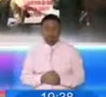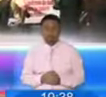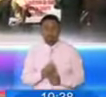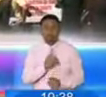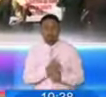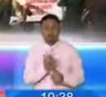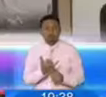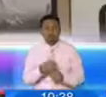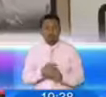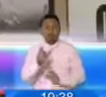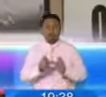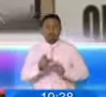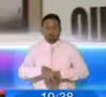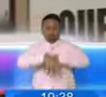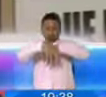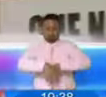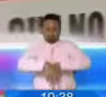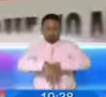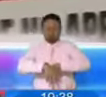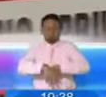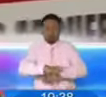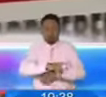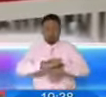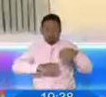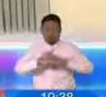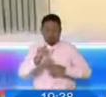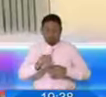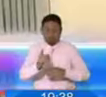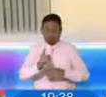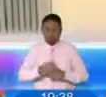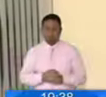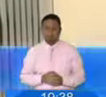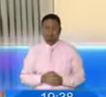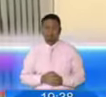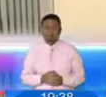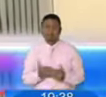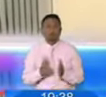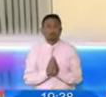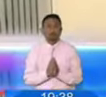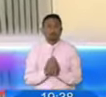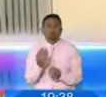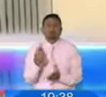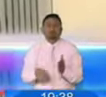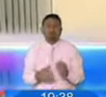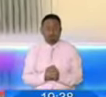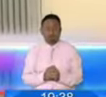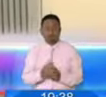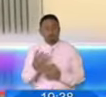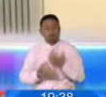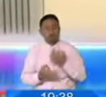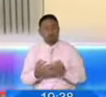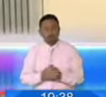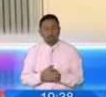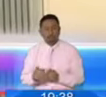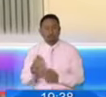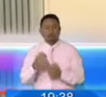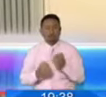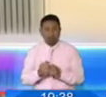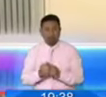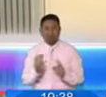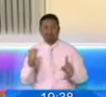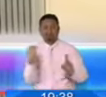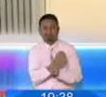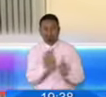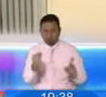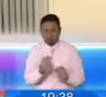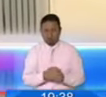un plantón para evitar que el delito quede impune. Nosotros lo único que pedimos es justicia. El problema es la agresión. Y